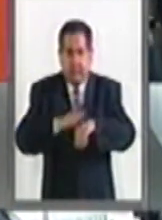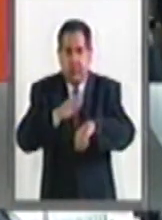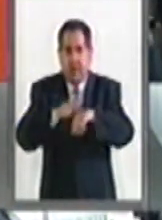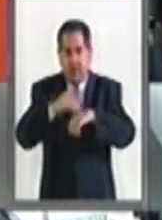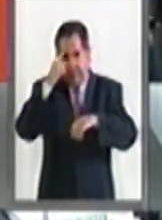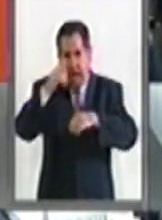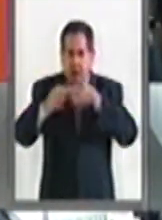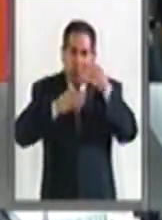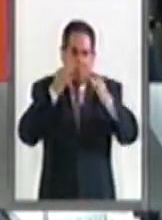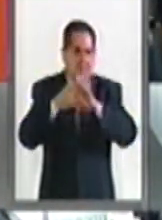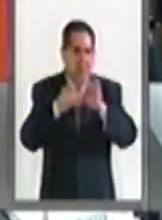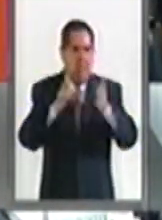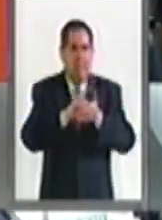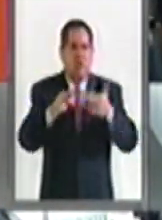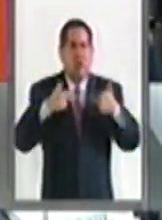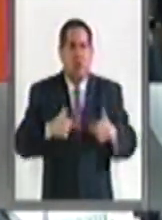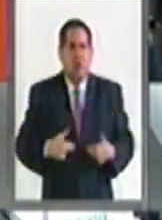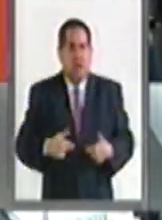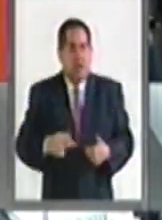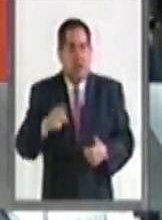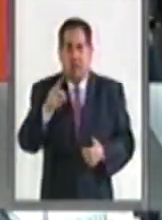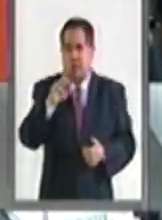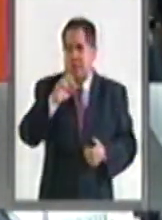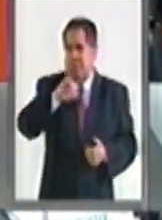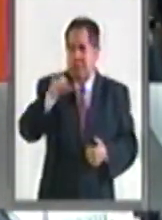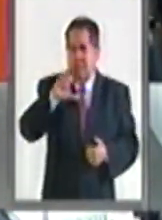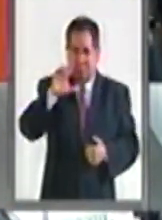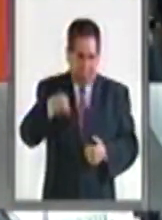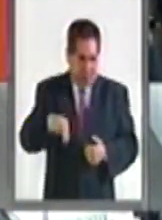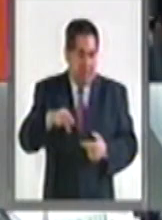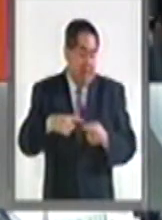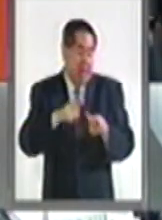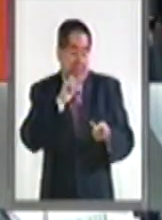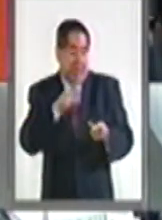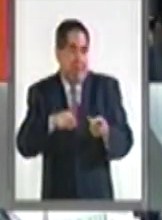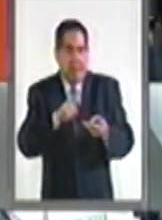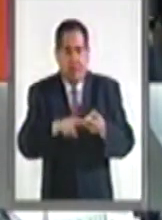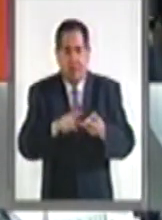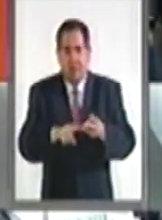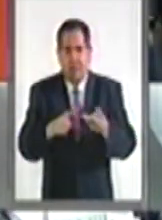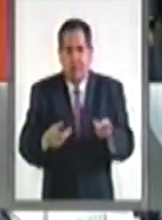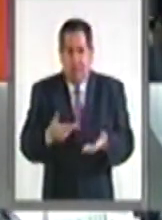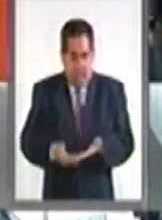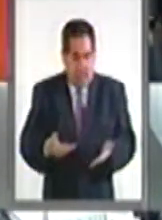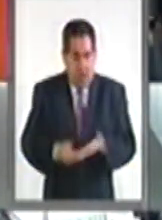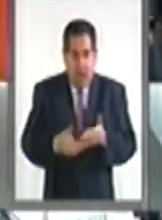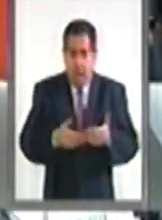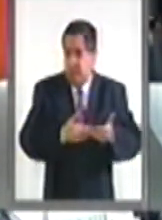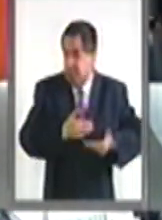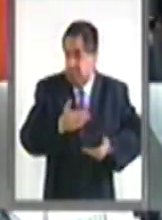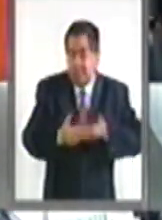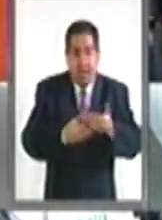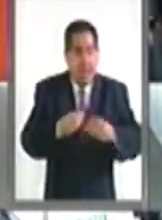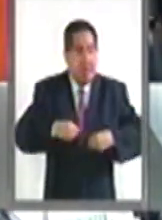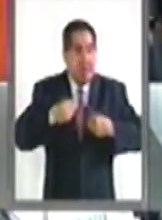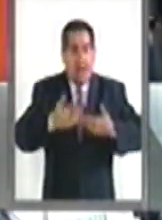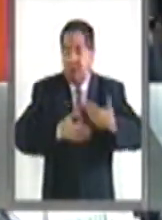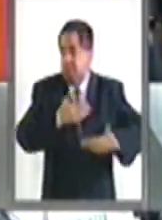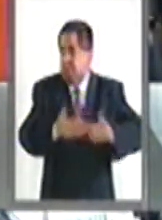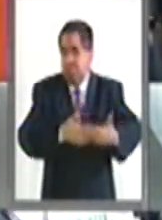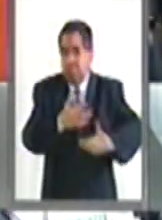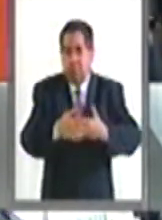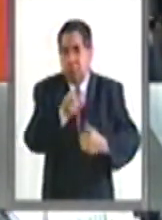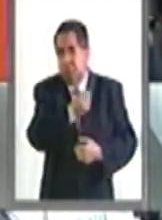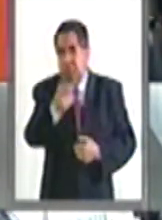mayúsculo para la promoción de los mismos, el Poder Judicial, también es cierto que hoy con esta dinámica muchos